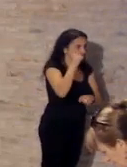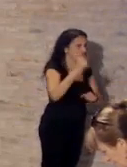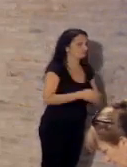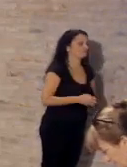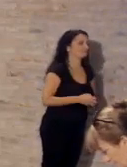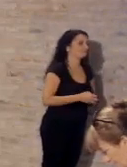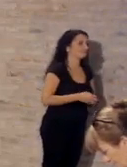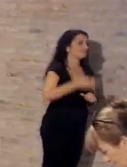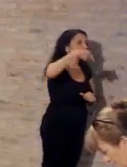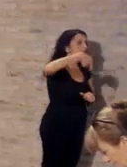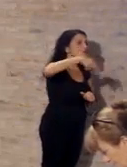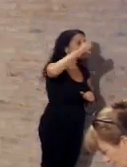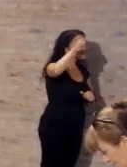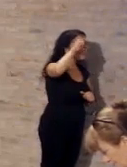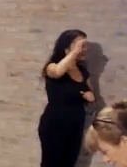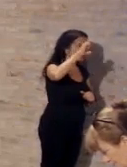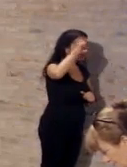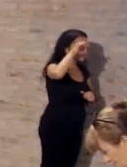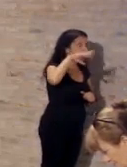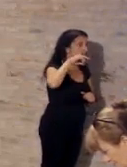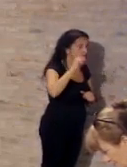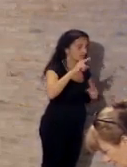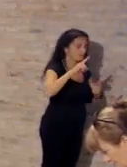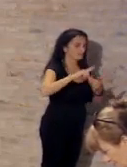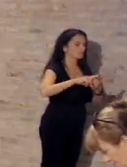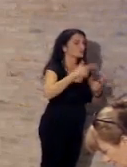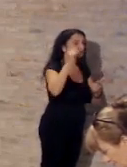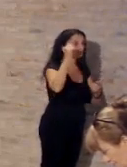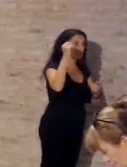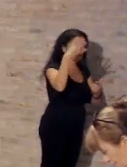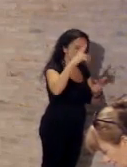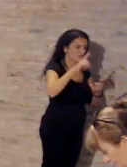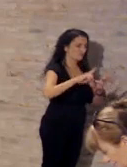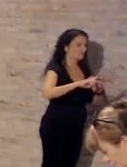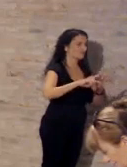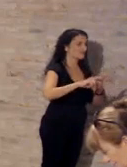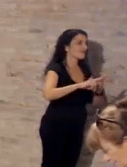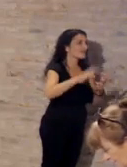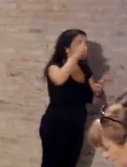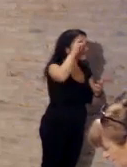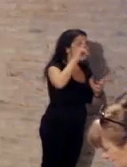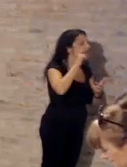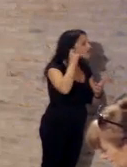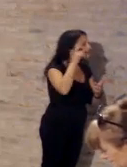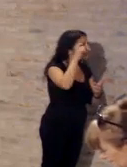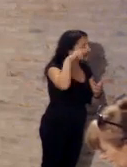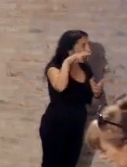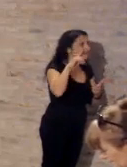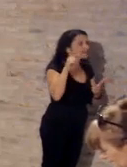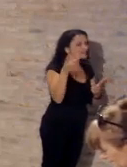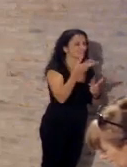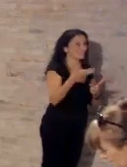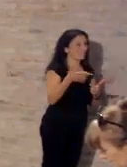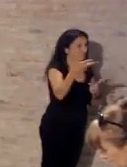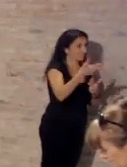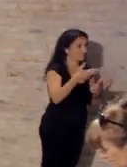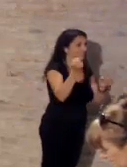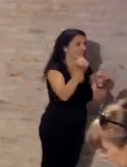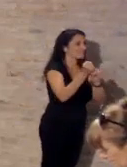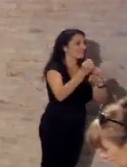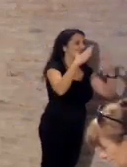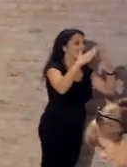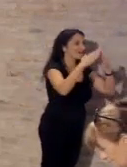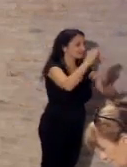García Noemí Navarro sol velo y Eugenia gitelli forman parte del centro de día La casa del sol